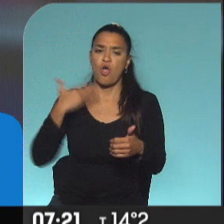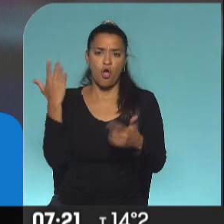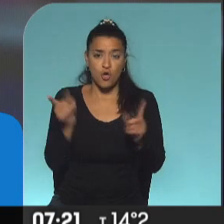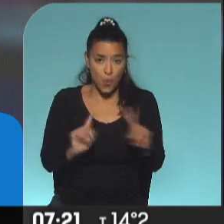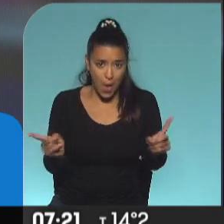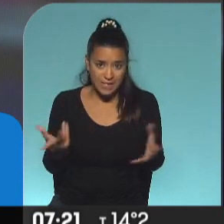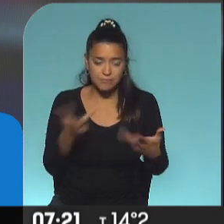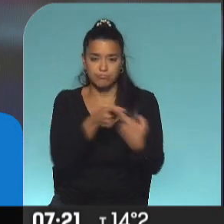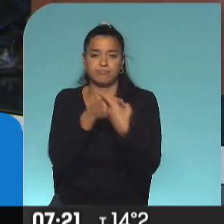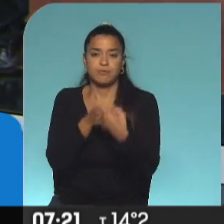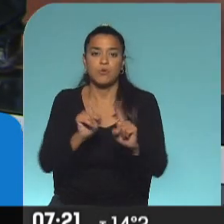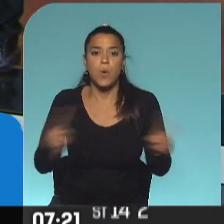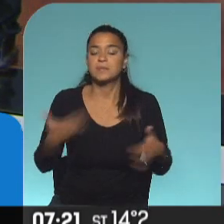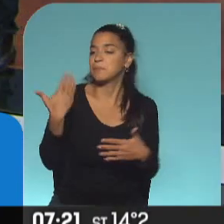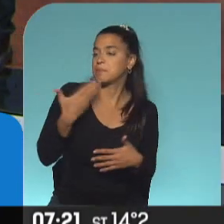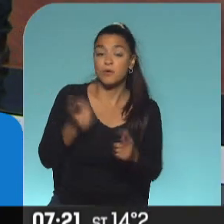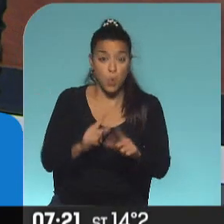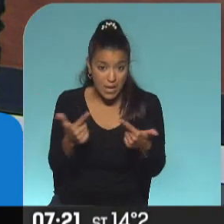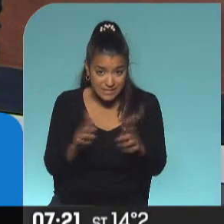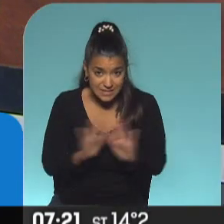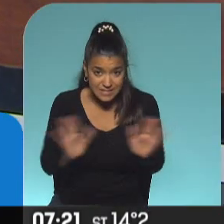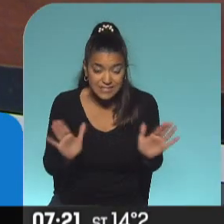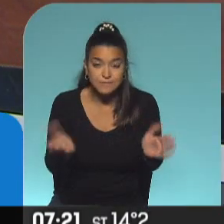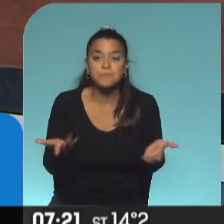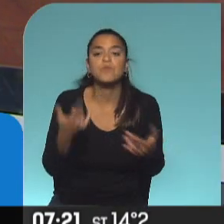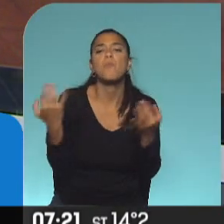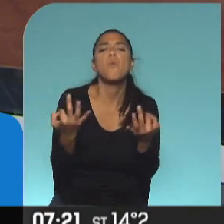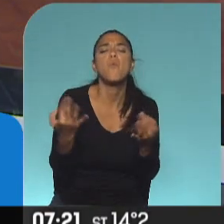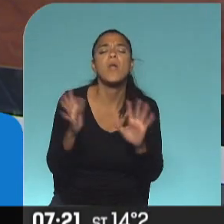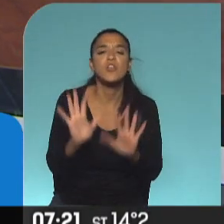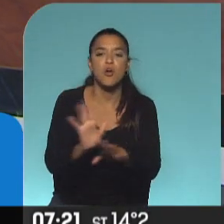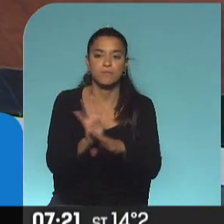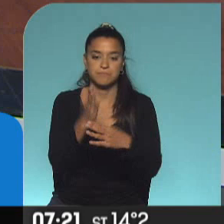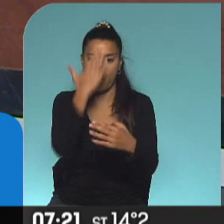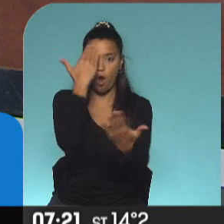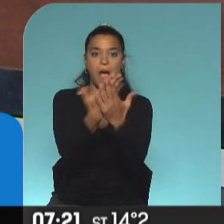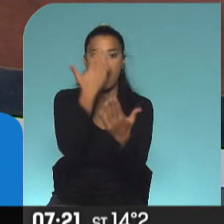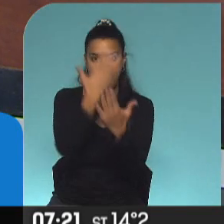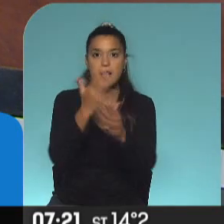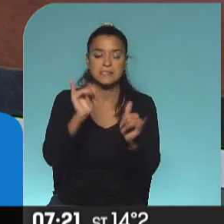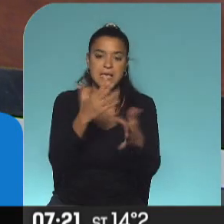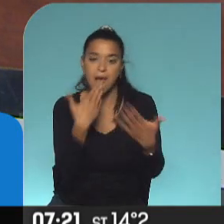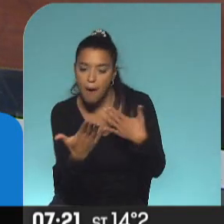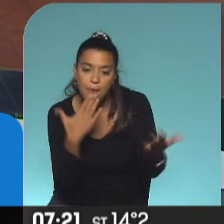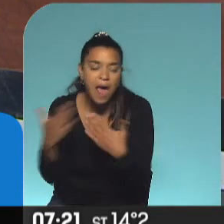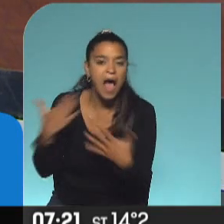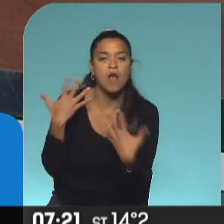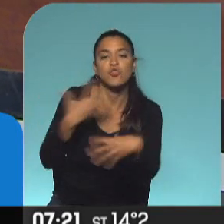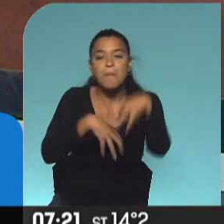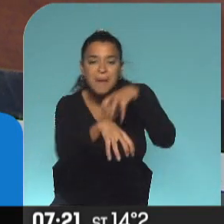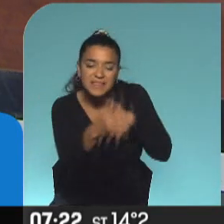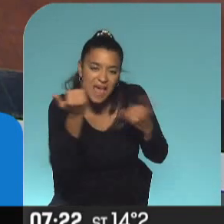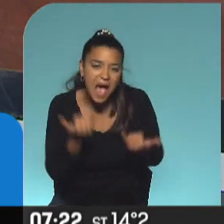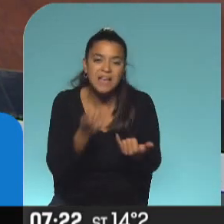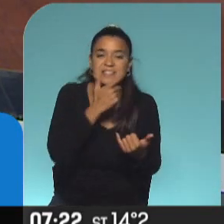es un gran discutidor. No es un gran carismático. No es carismático, es bueno en el cara a cara. Hablando con la gente, es empático, tiene una